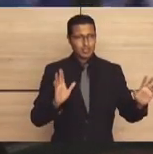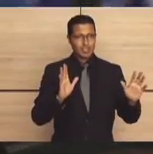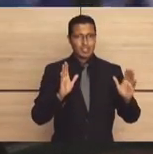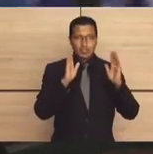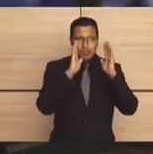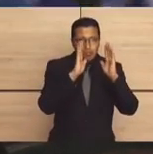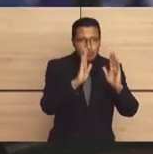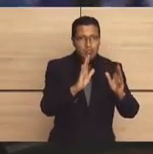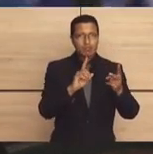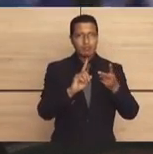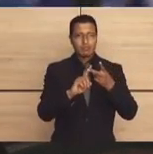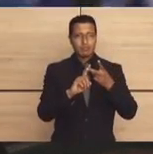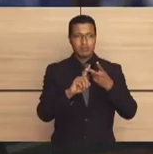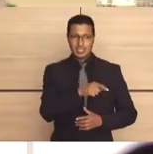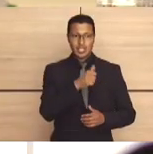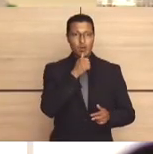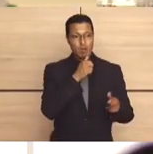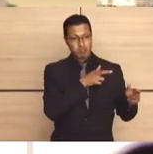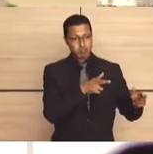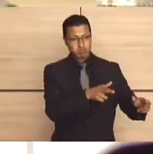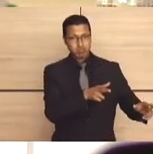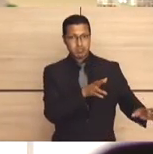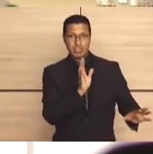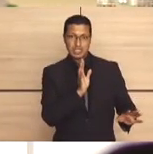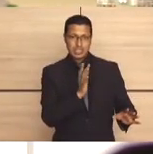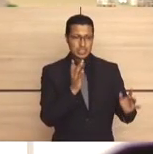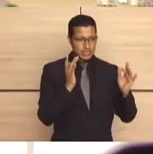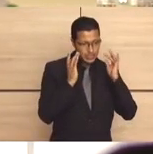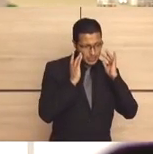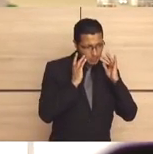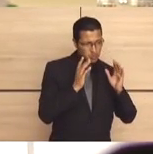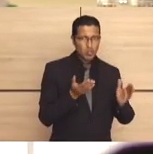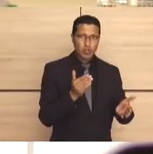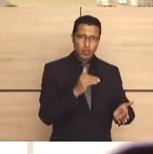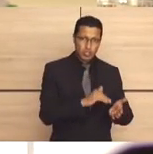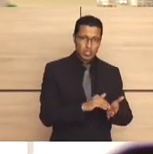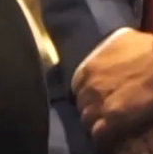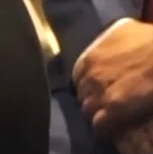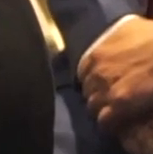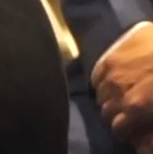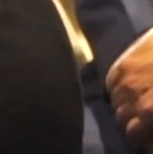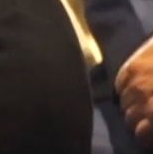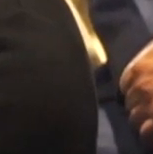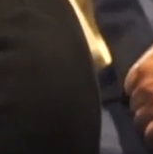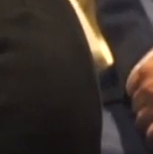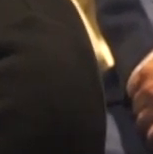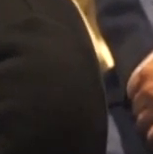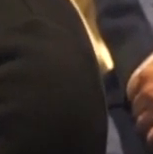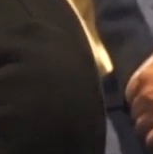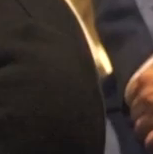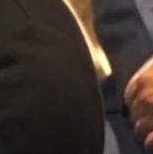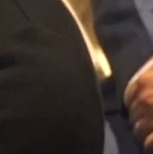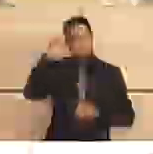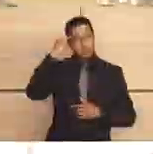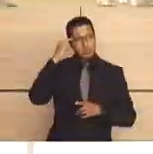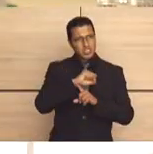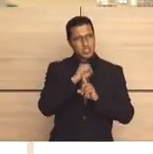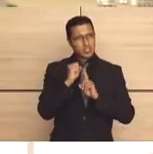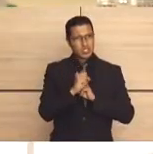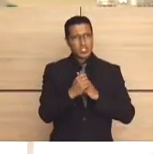lo que quiero como país. Creo que hay que conocer más la historia que hemos tenido en nuestro país. Yo esperaría estar en un país donde